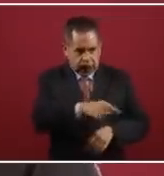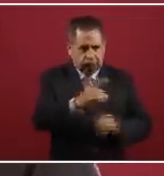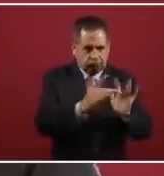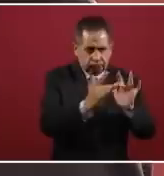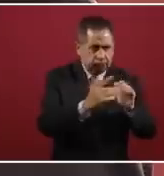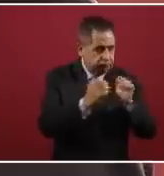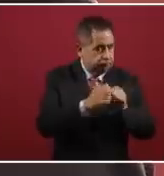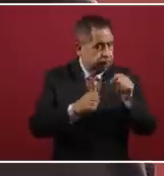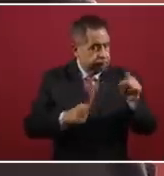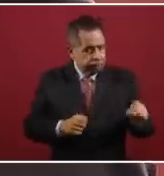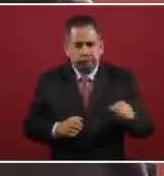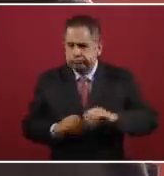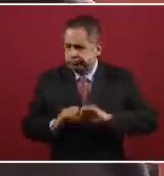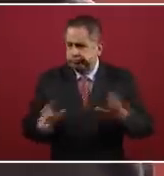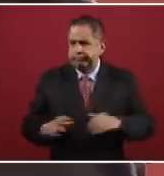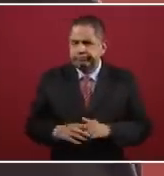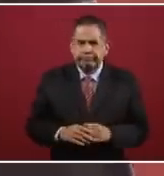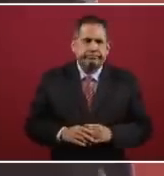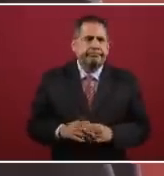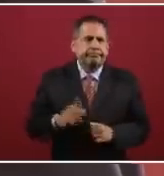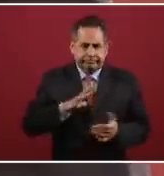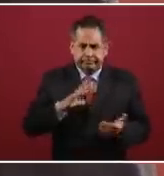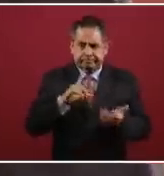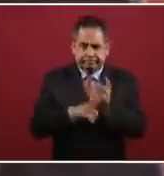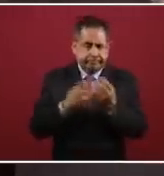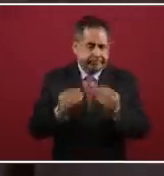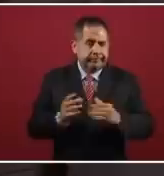luego que hay muchos